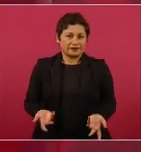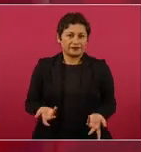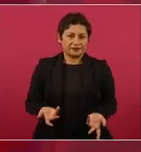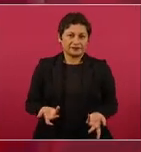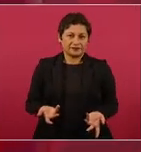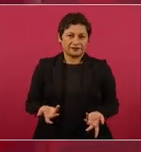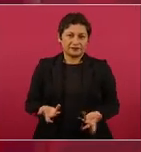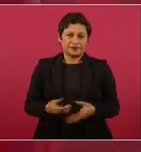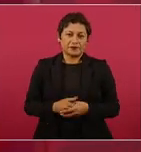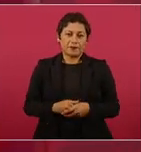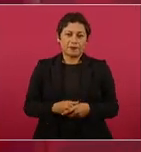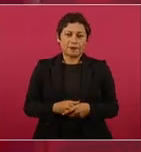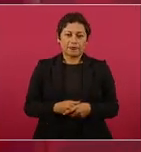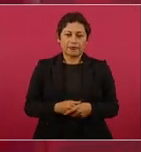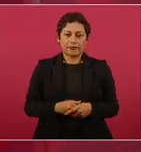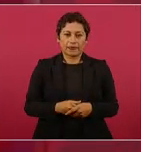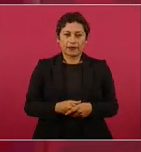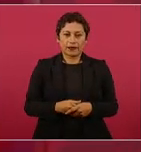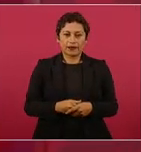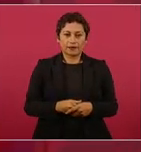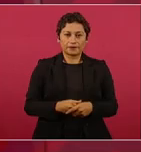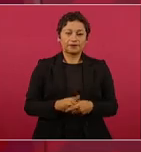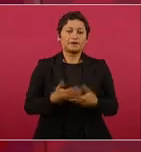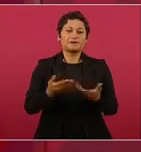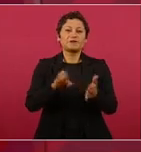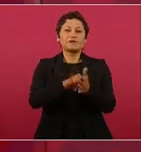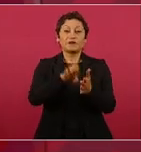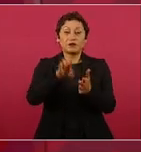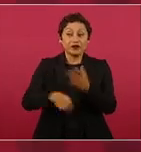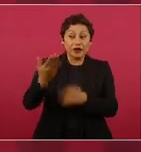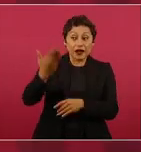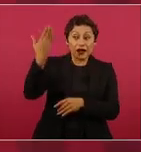los alumnos como Krause